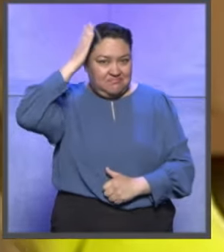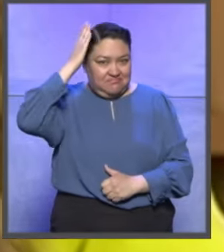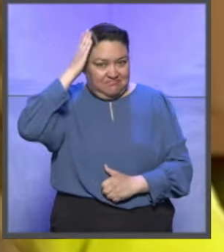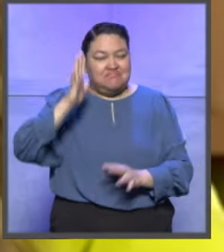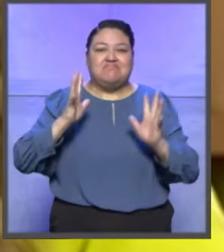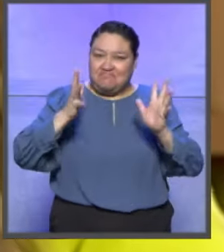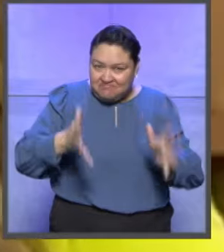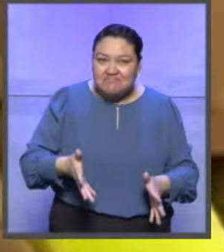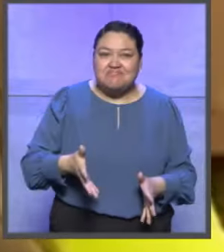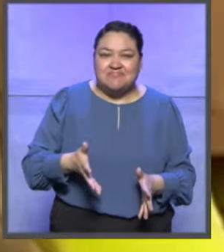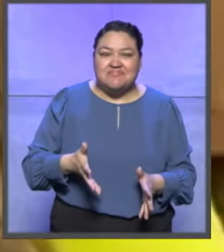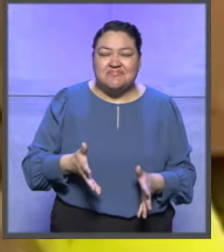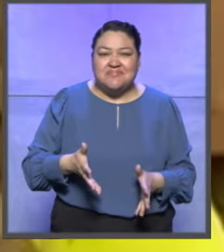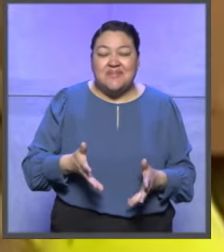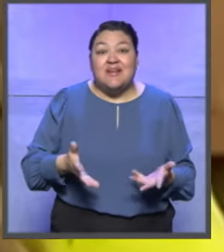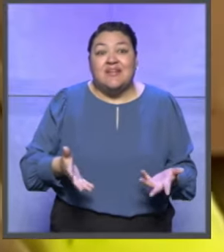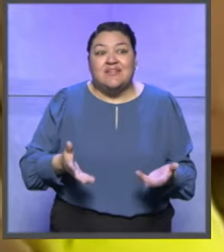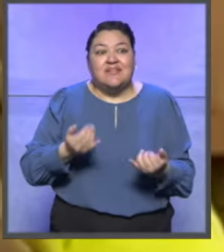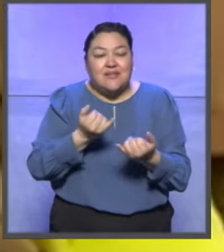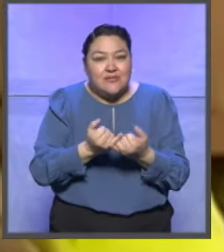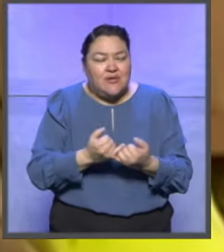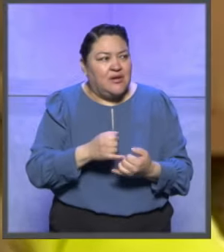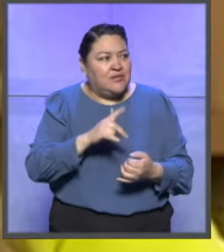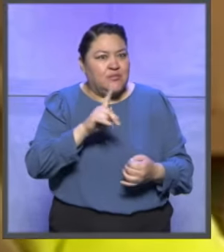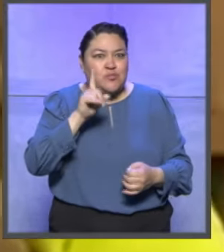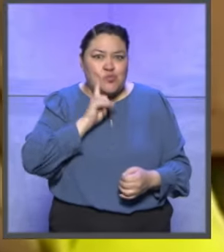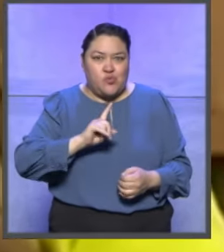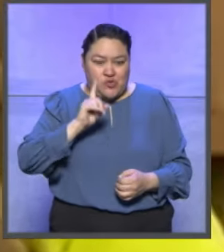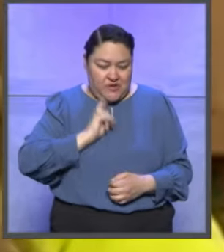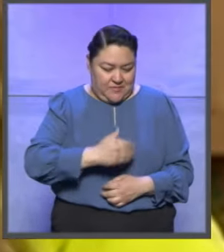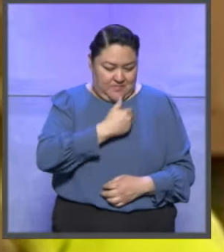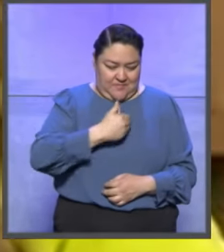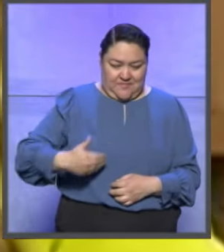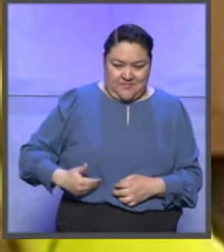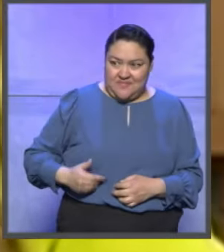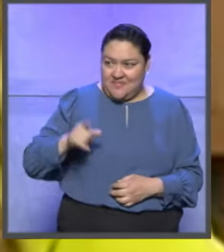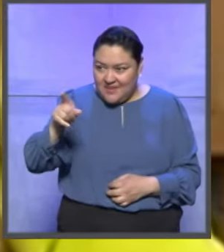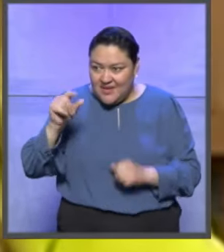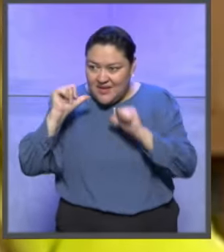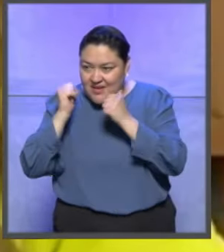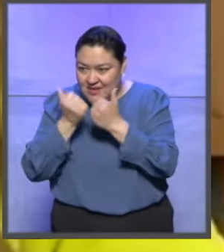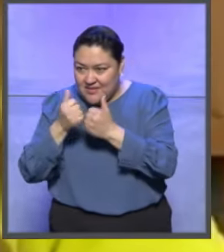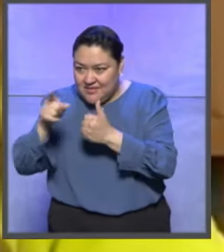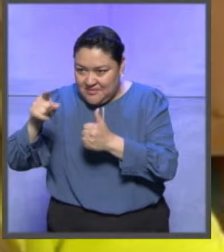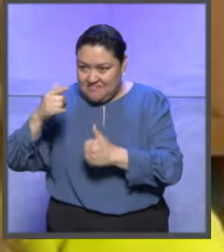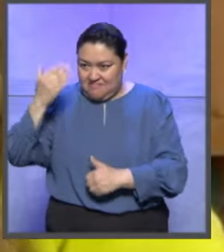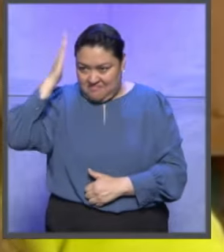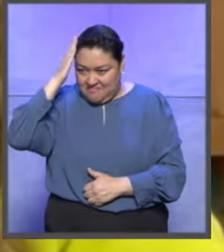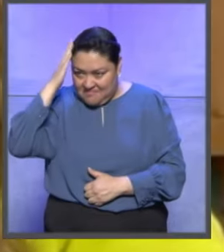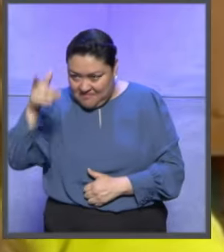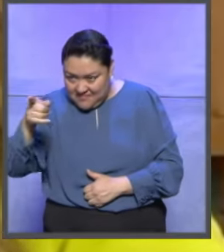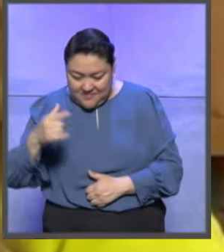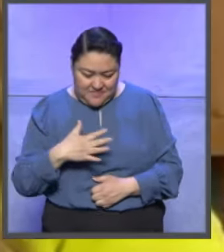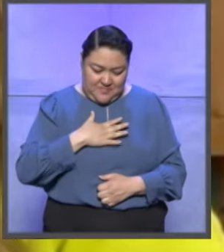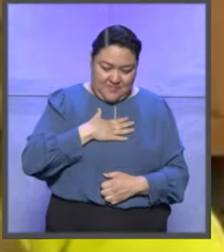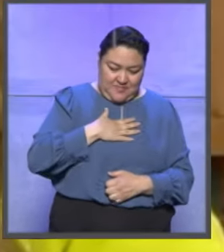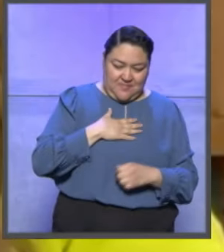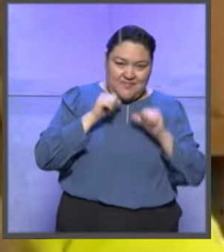mujeres en espacios de tomas de decisiones, ver a dos presidentas de dos asociaciones